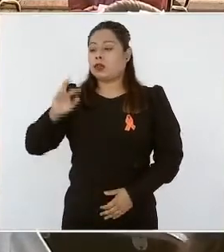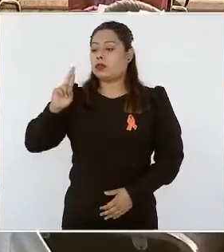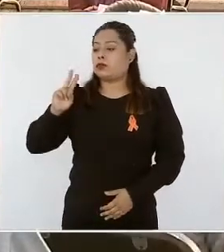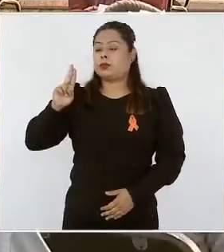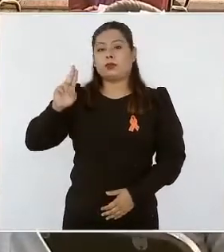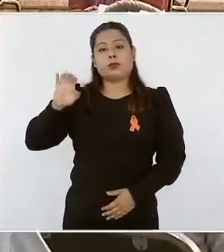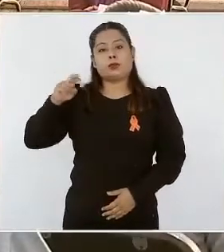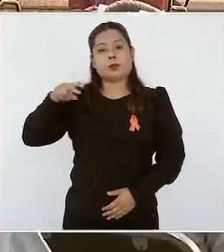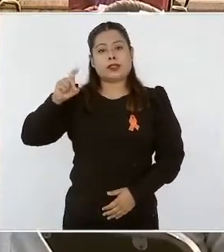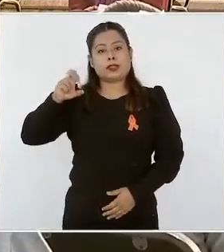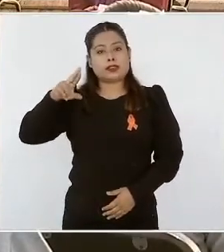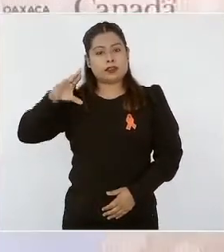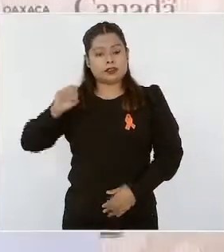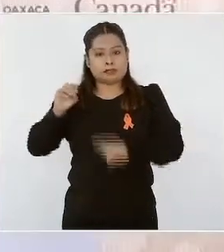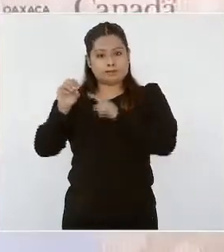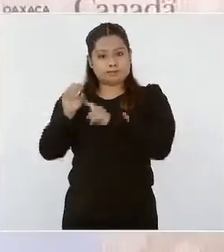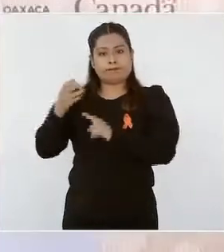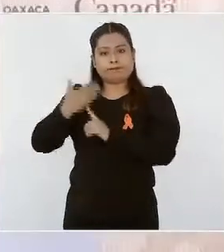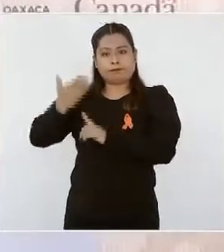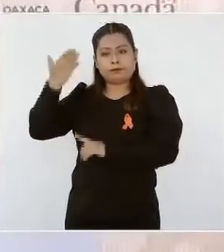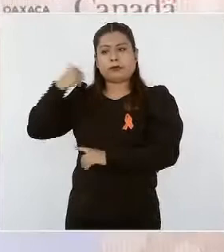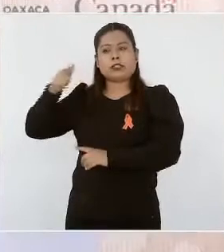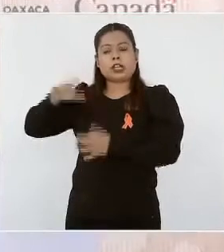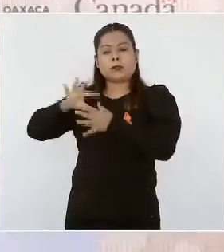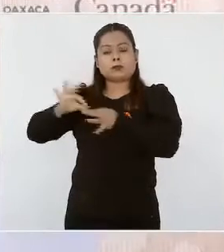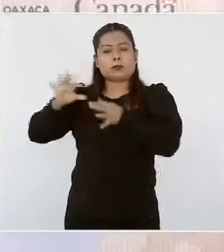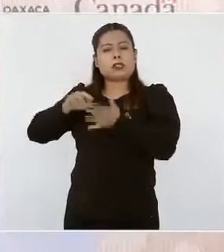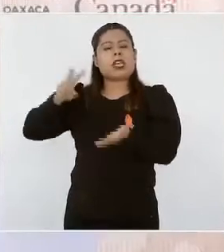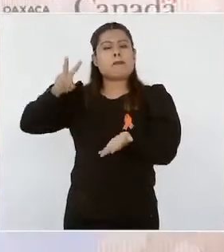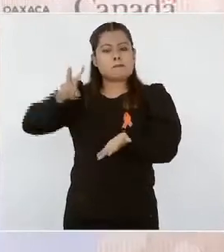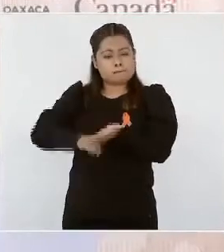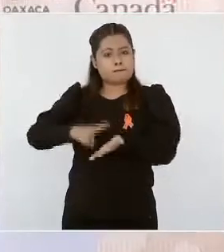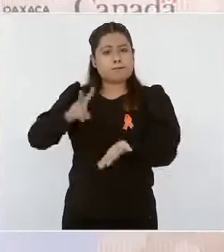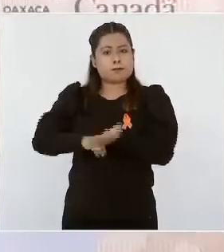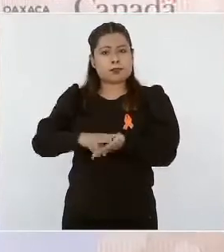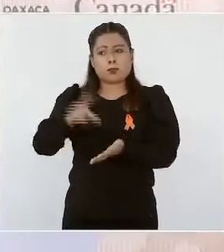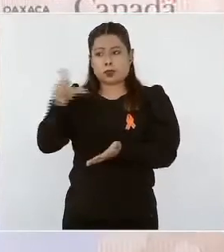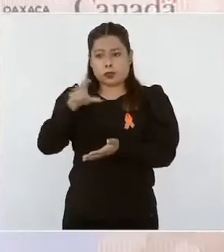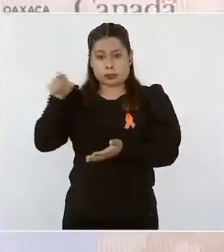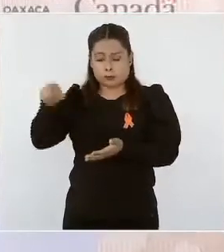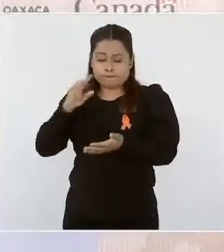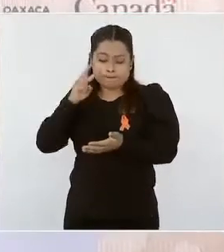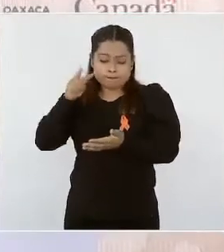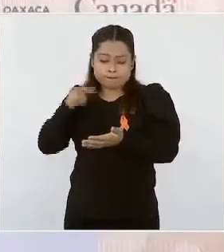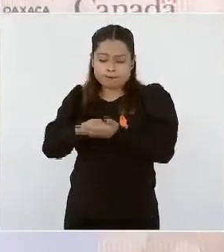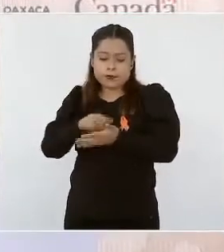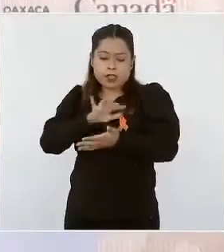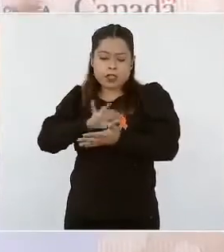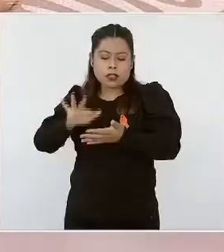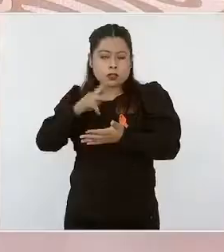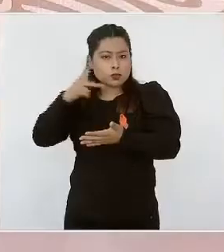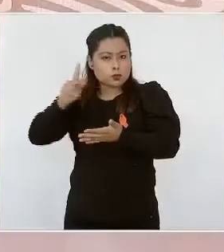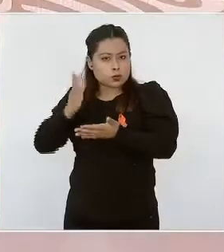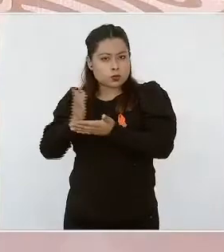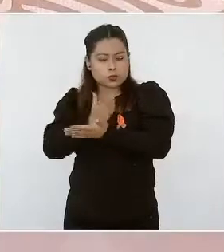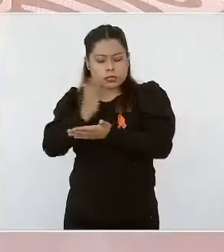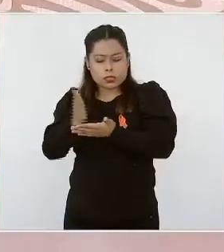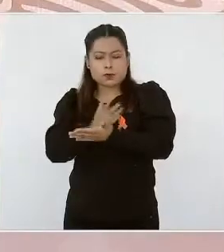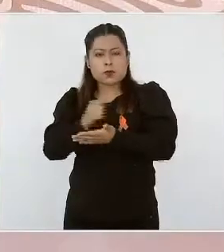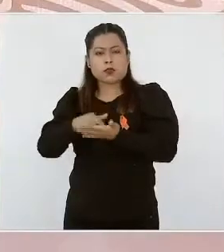que también es valor, porque cuando lees esas biografías también te inspiras. Yo me